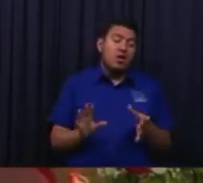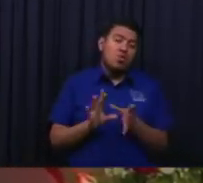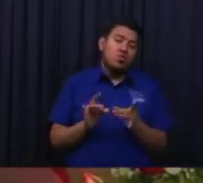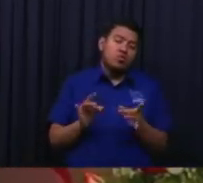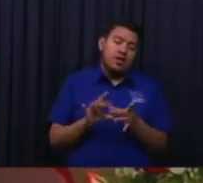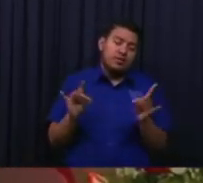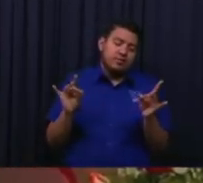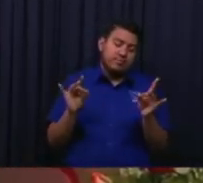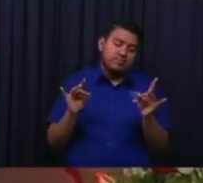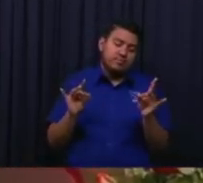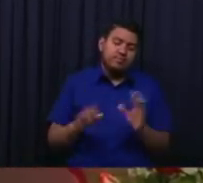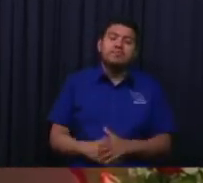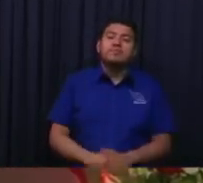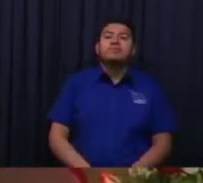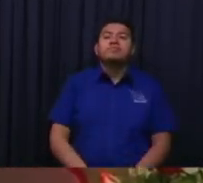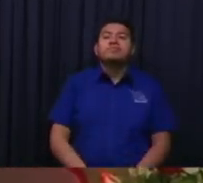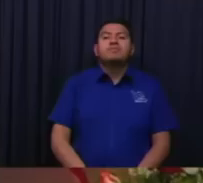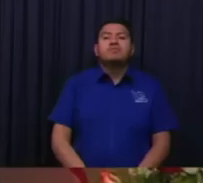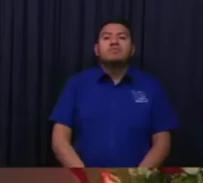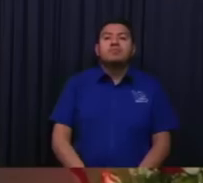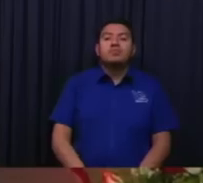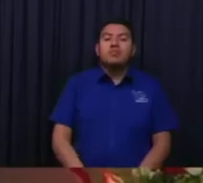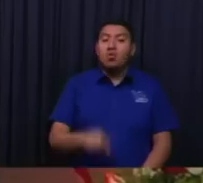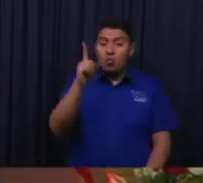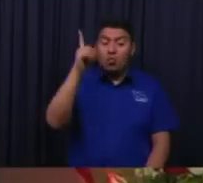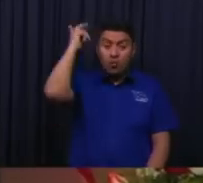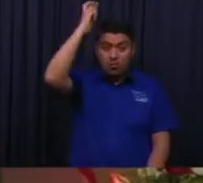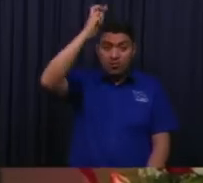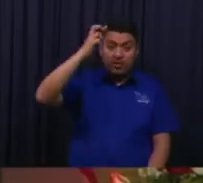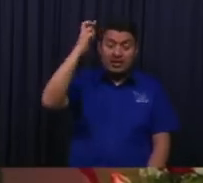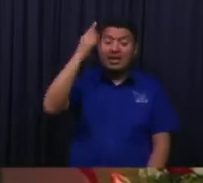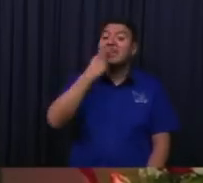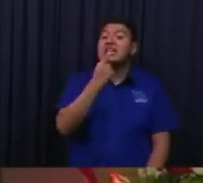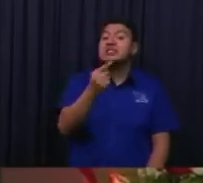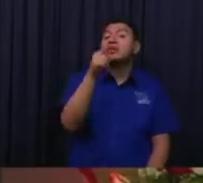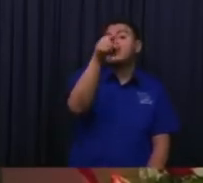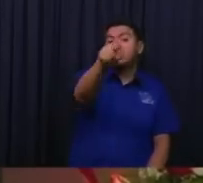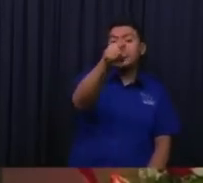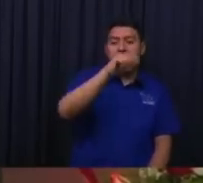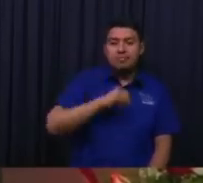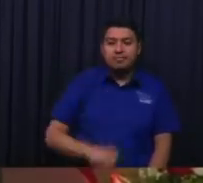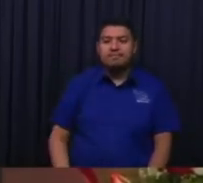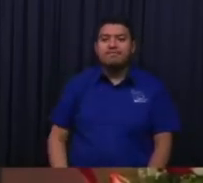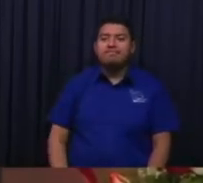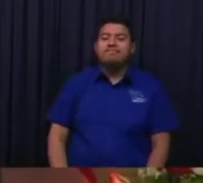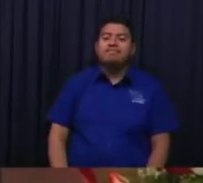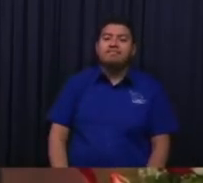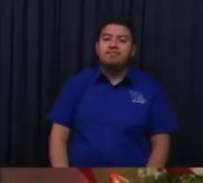Ok. Viene un profeta y le dice a usted: